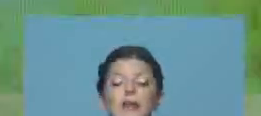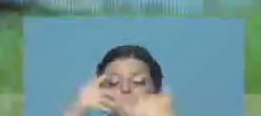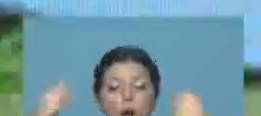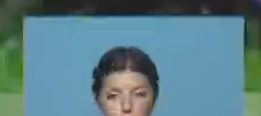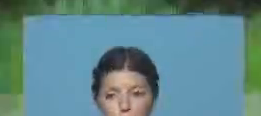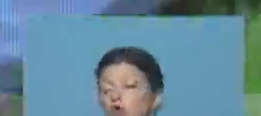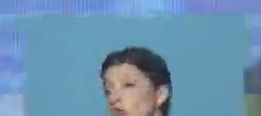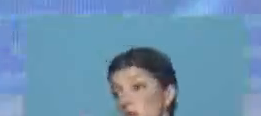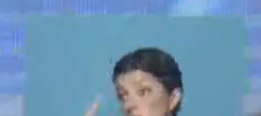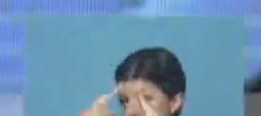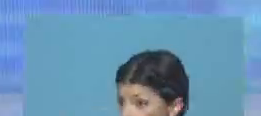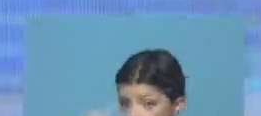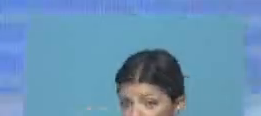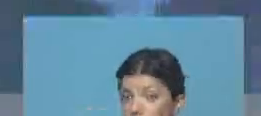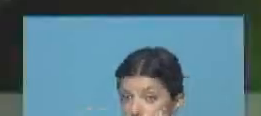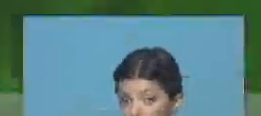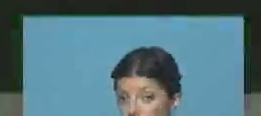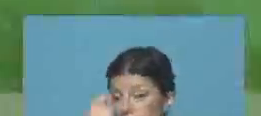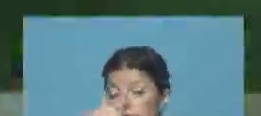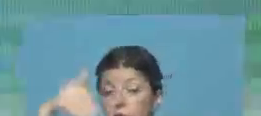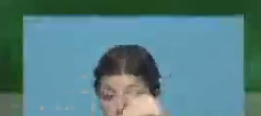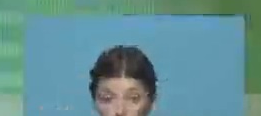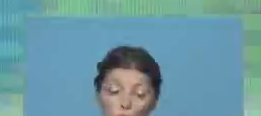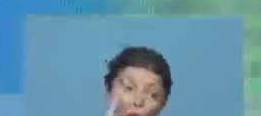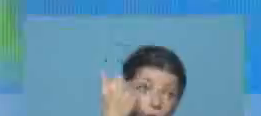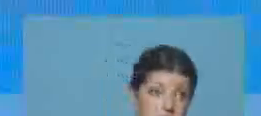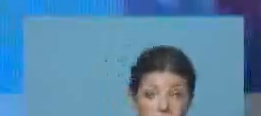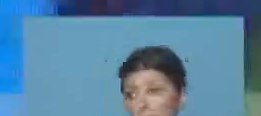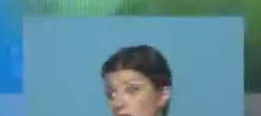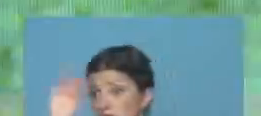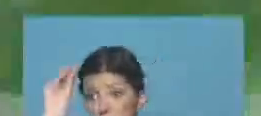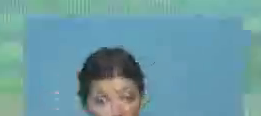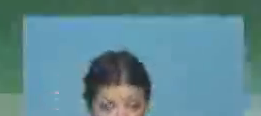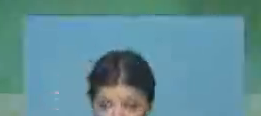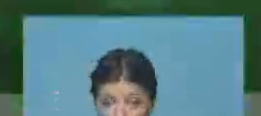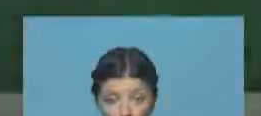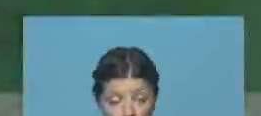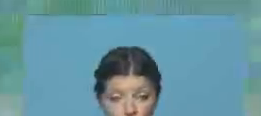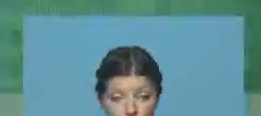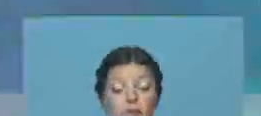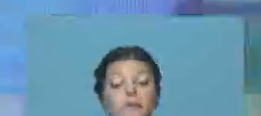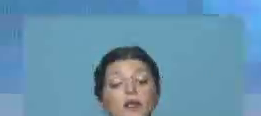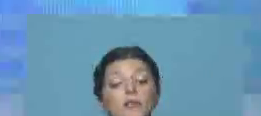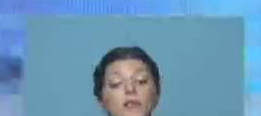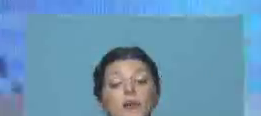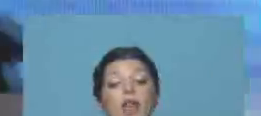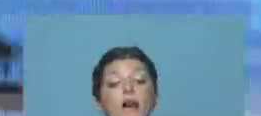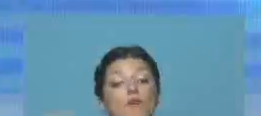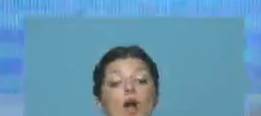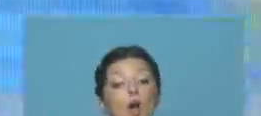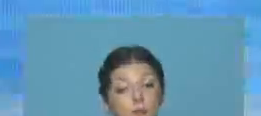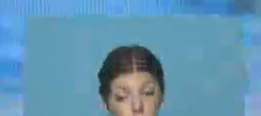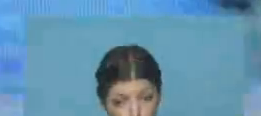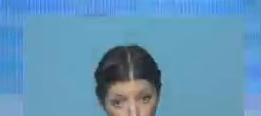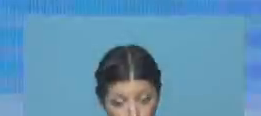puede tener muchas diferencias. Ahora, al final, si hay elecciones, hay uno que gana, otro que pierde, y eso es lo que define la suerte de un gobierno, una oposición, un